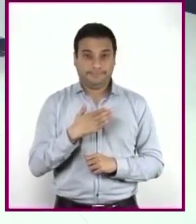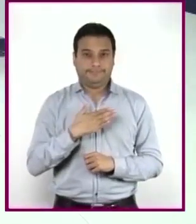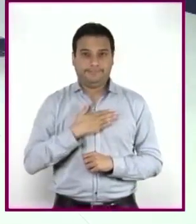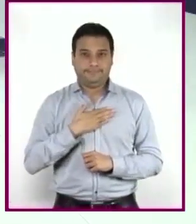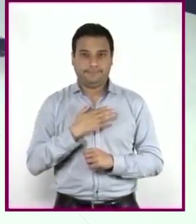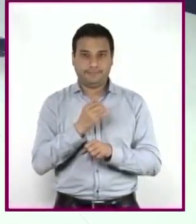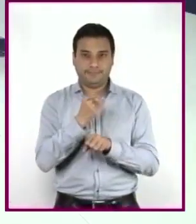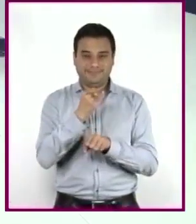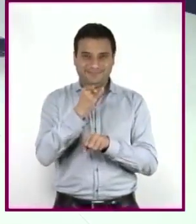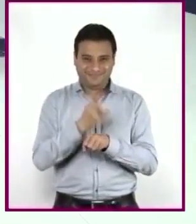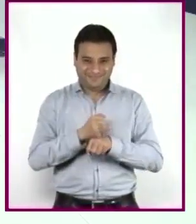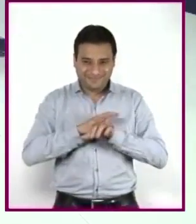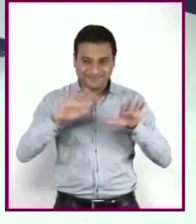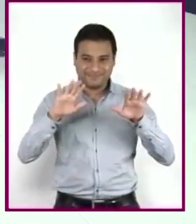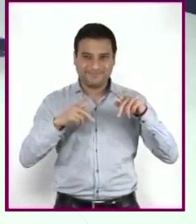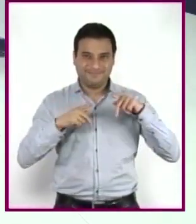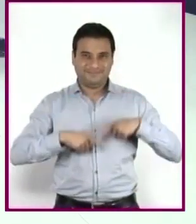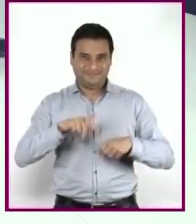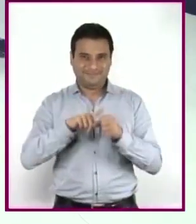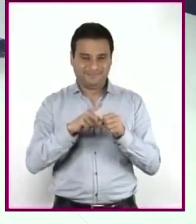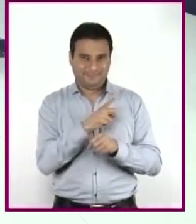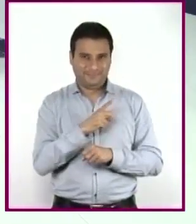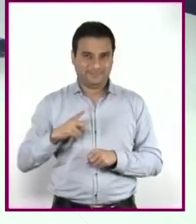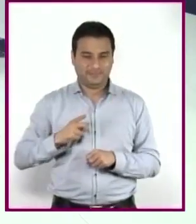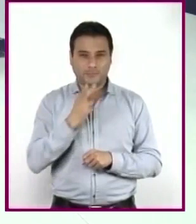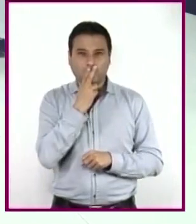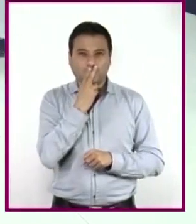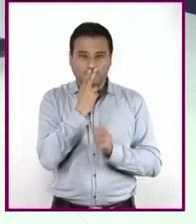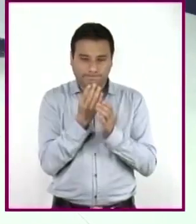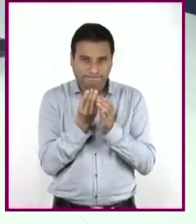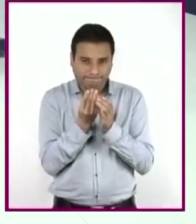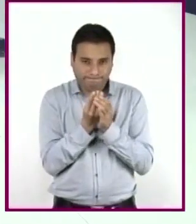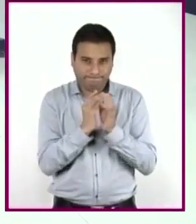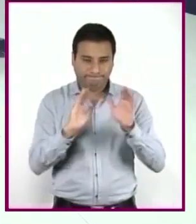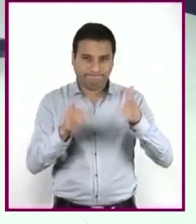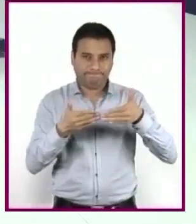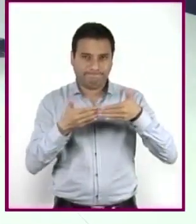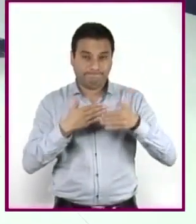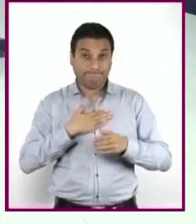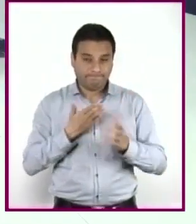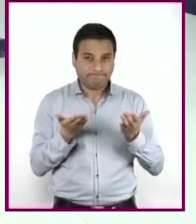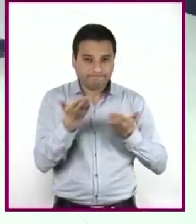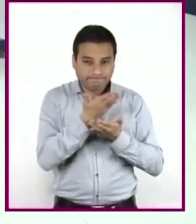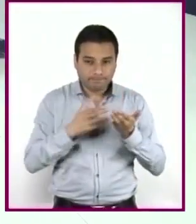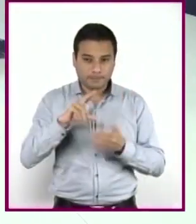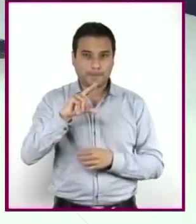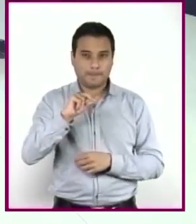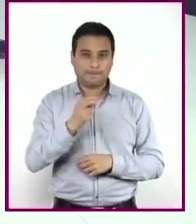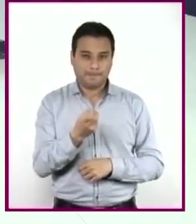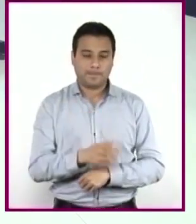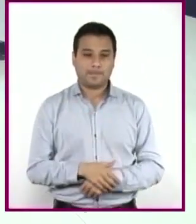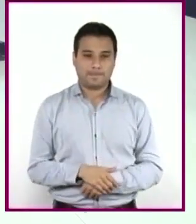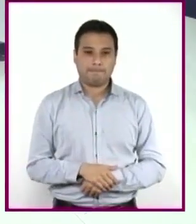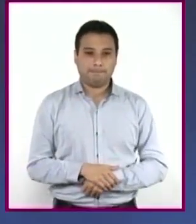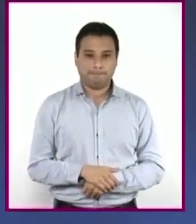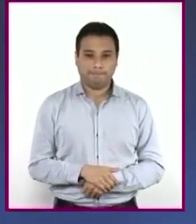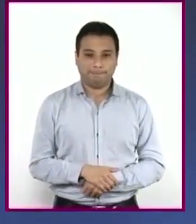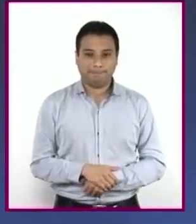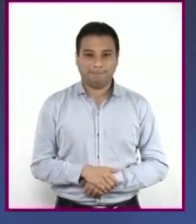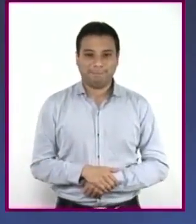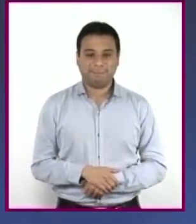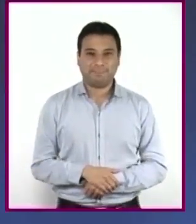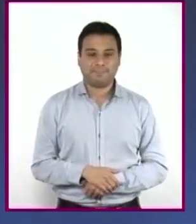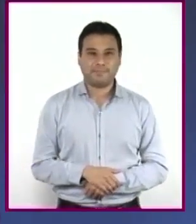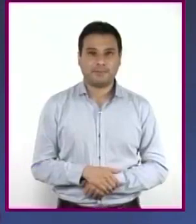Sería una forma de poder evitar ese ciberbullying a largo plazo, ¿crees? Sí.